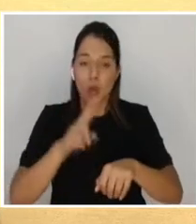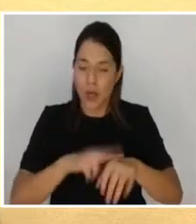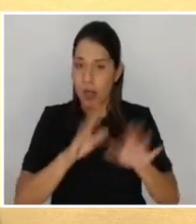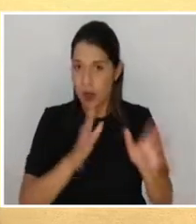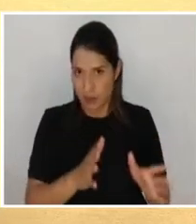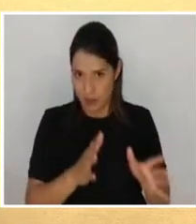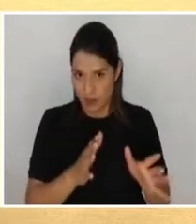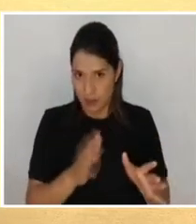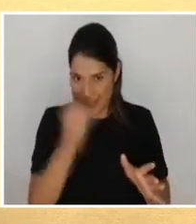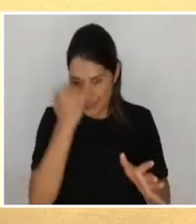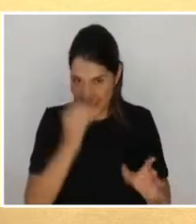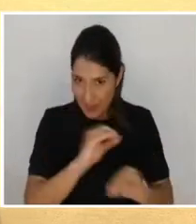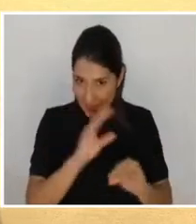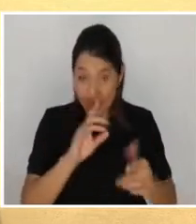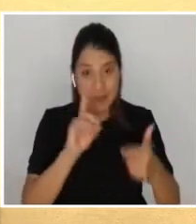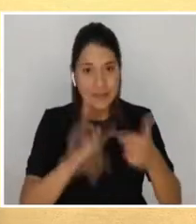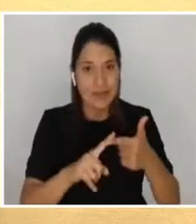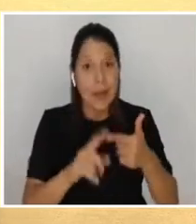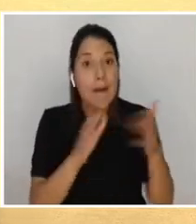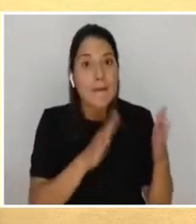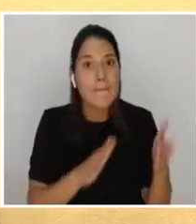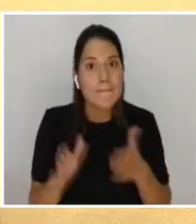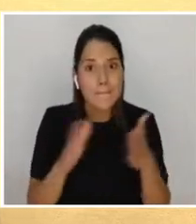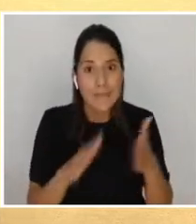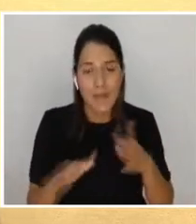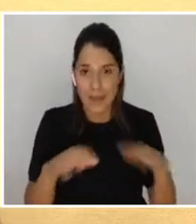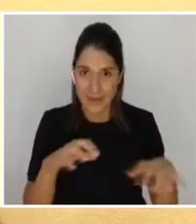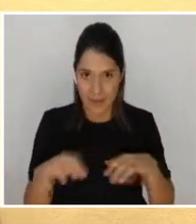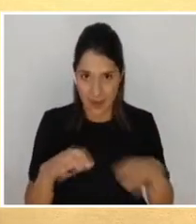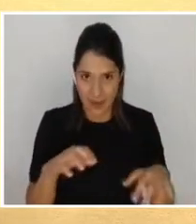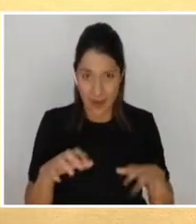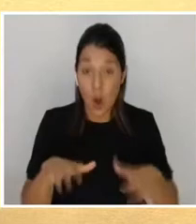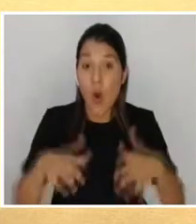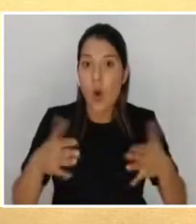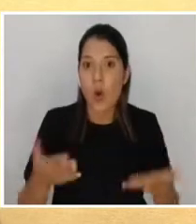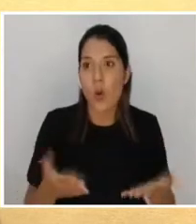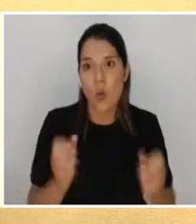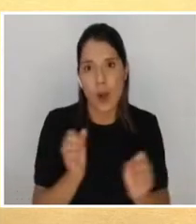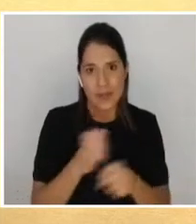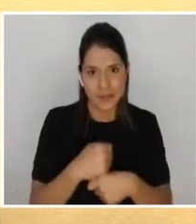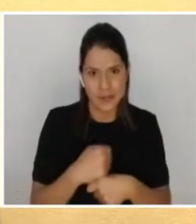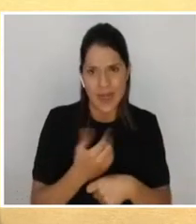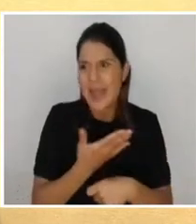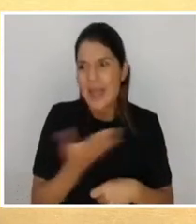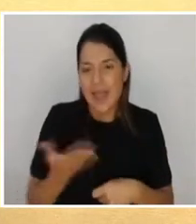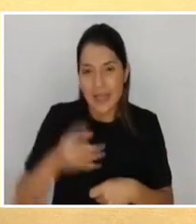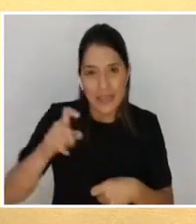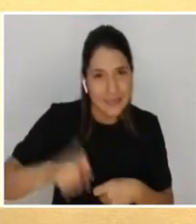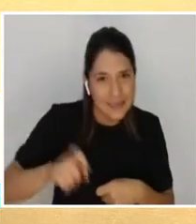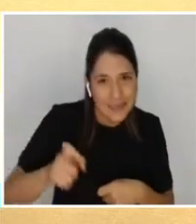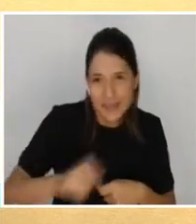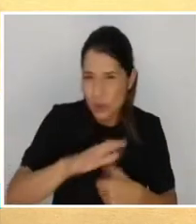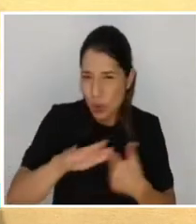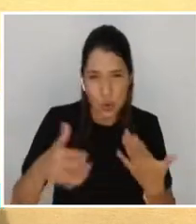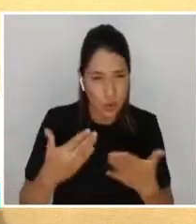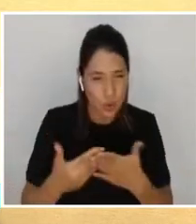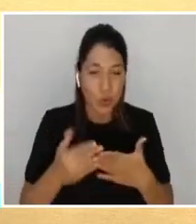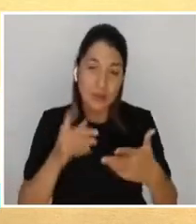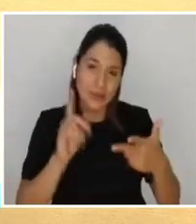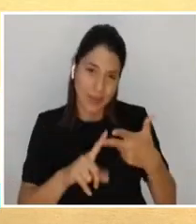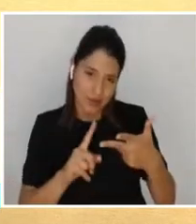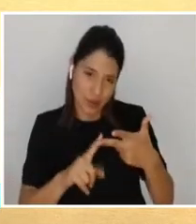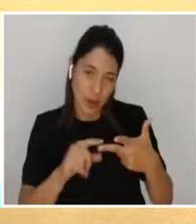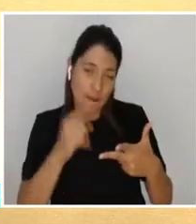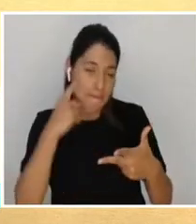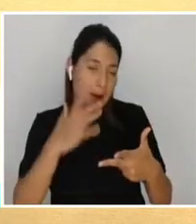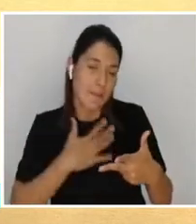La segunda, la planificación de las actividades, cómo lo voy a hacer, qué voy a ocupar, todo eso. Y lo tercero, y que para mí lo más